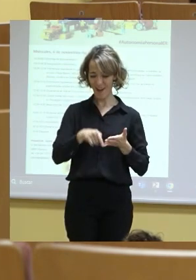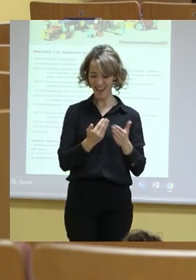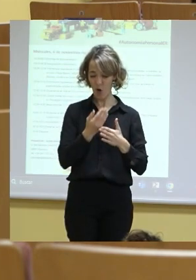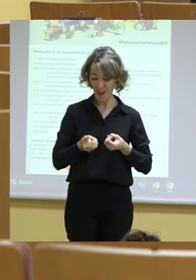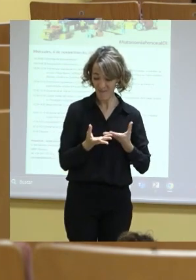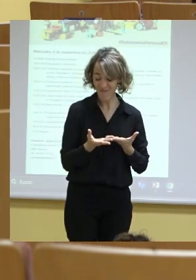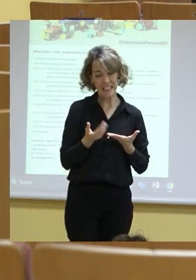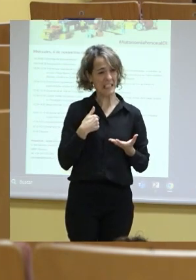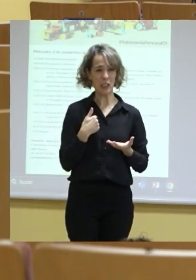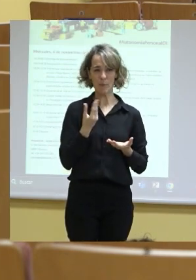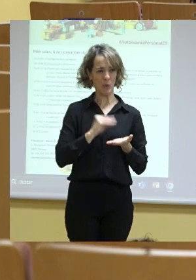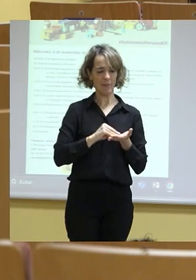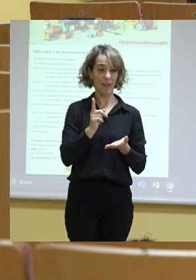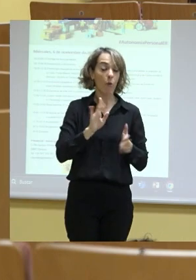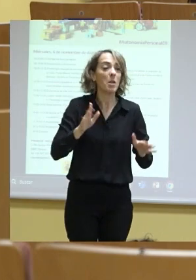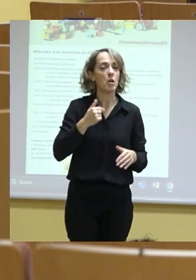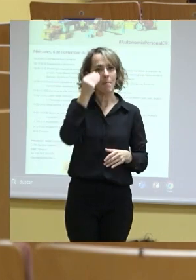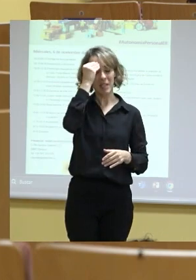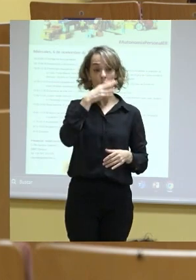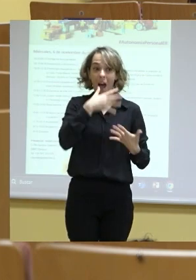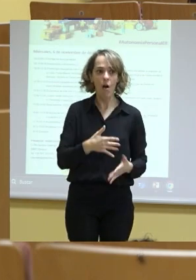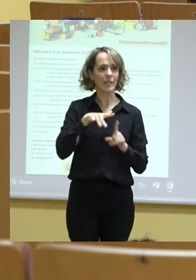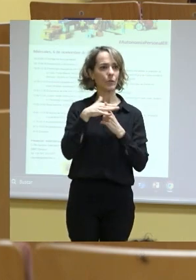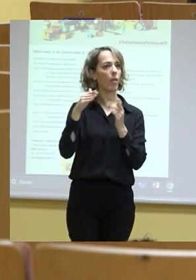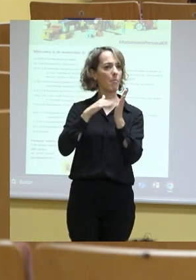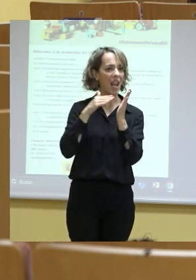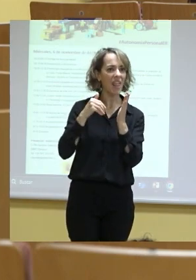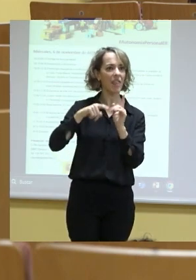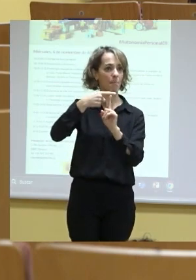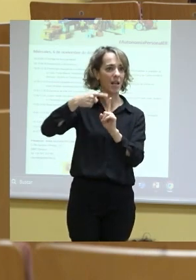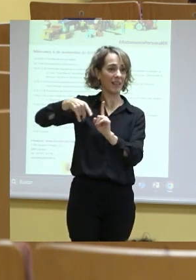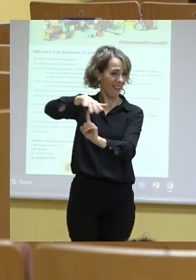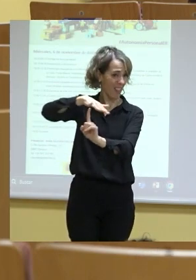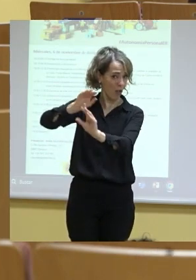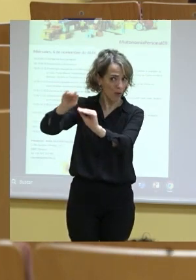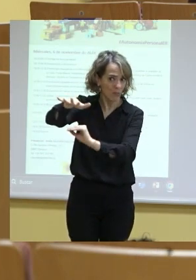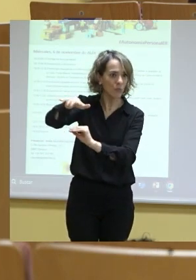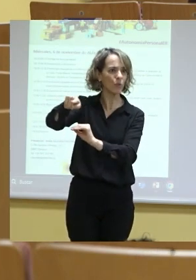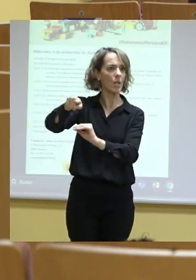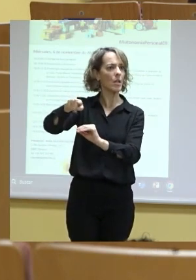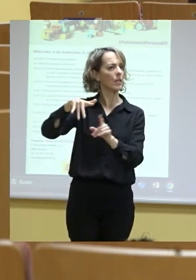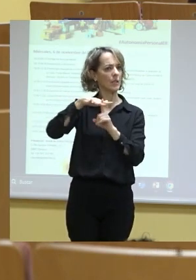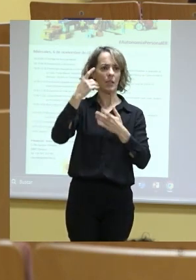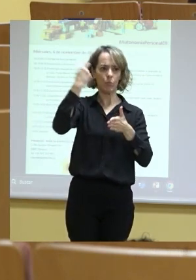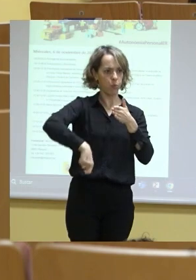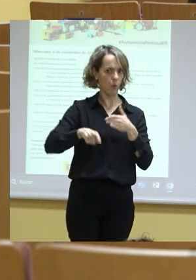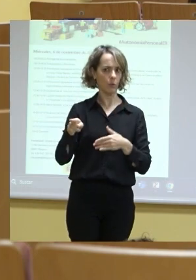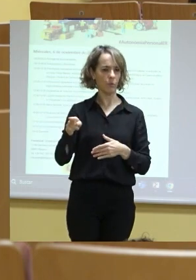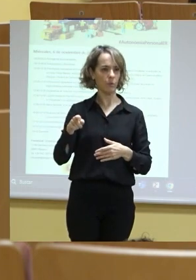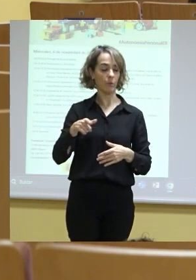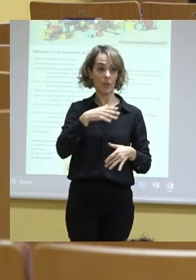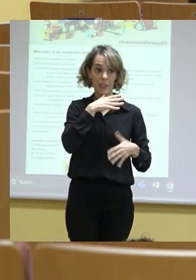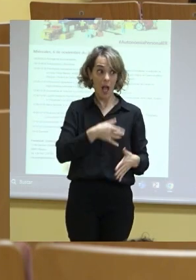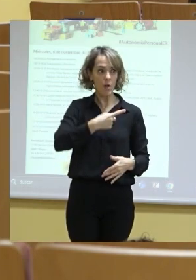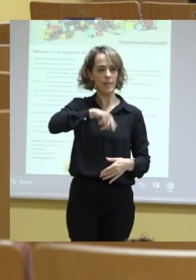que hay ahora mismo una situación en Valencia y alrededores, claro está, que está siendo muy dura, y nos vamos a acordar